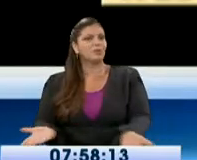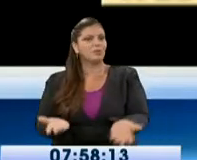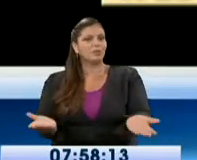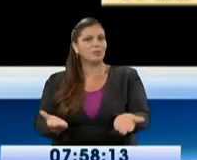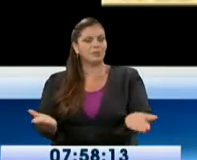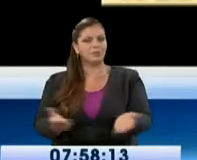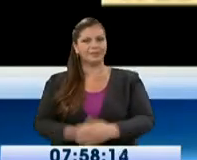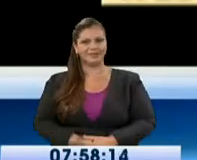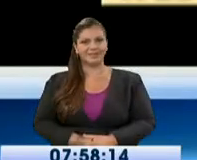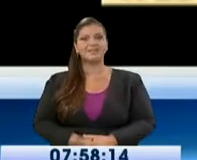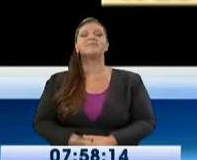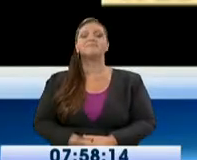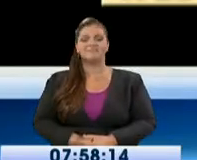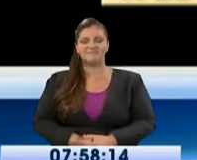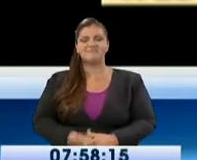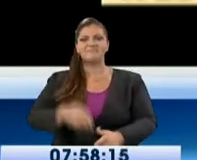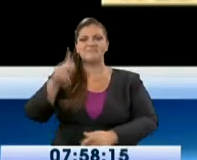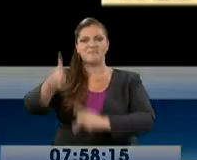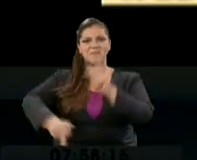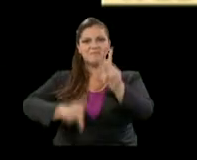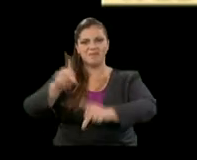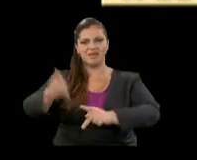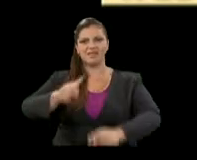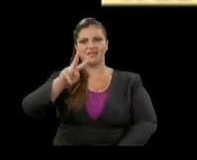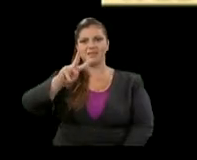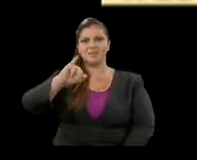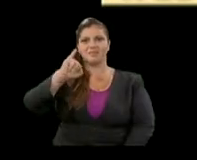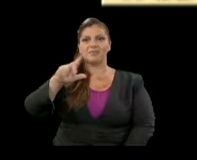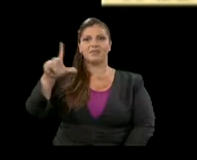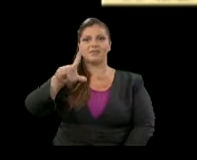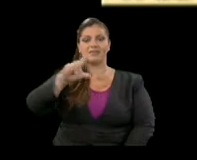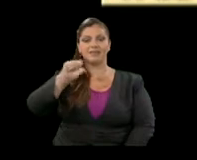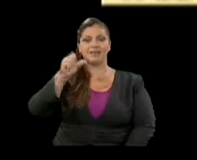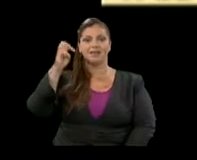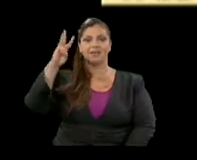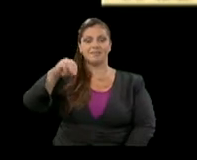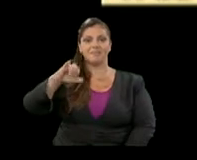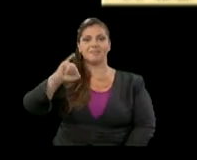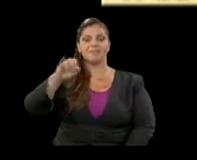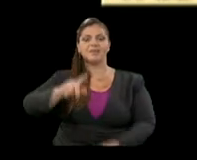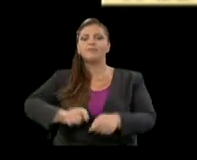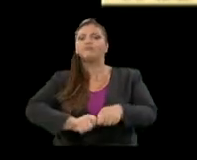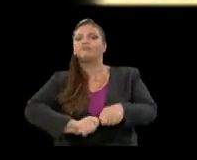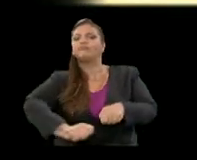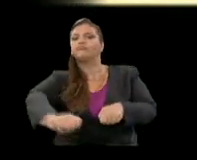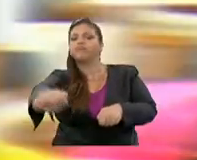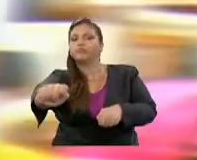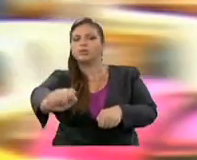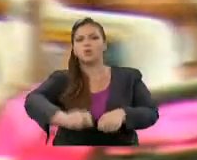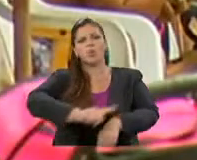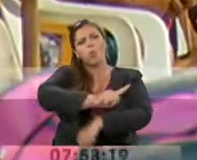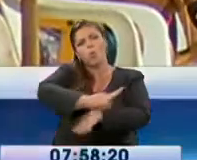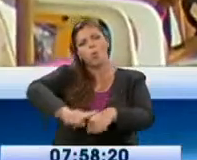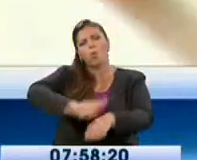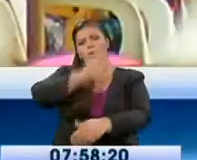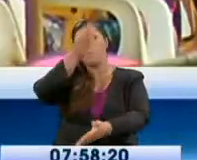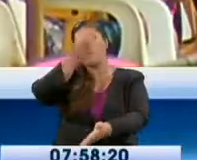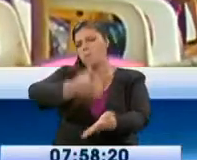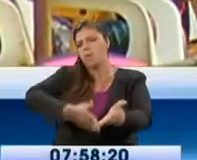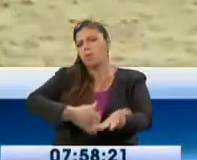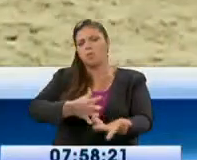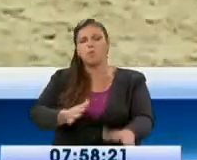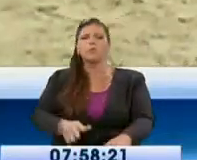vía General Villamil, a 115 kilómetros del puerto principal. Esto es aproximadamente a hora y media. Aquí se puede